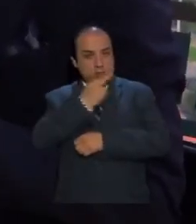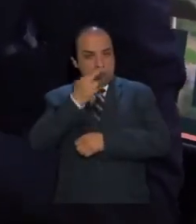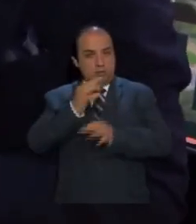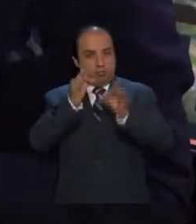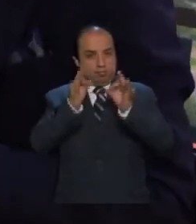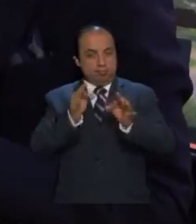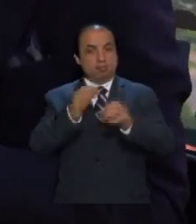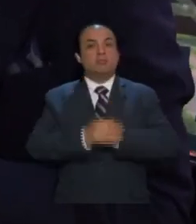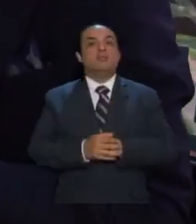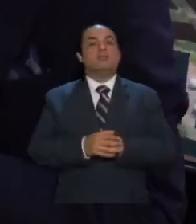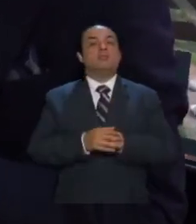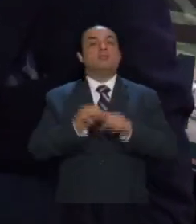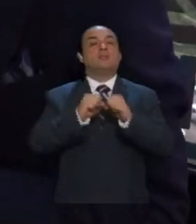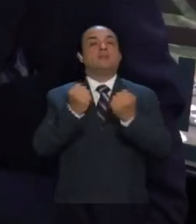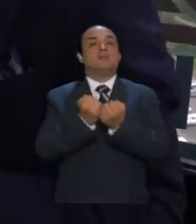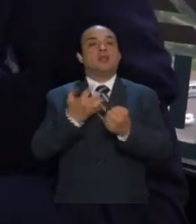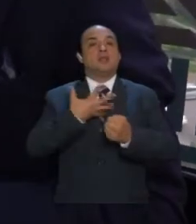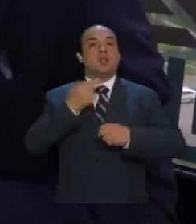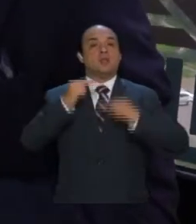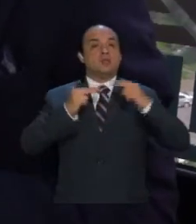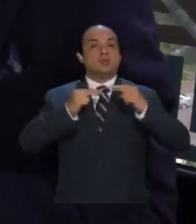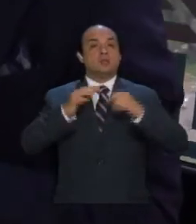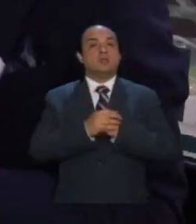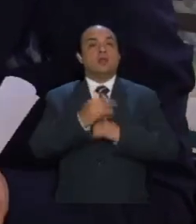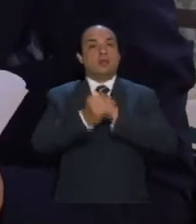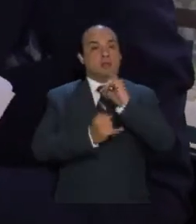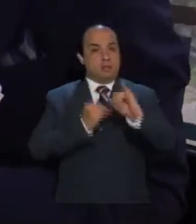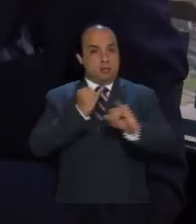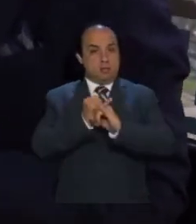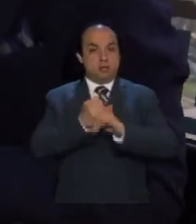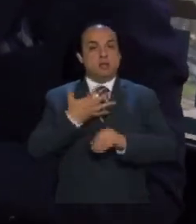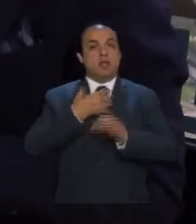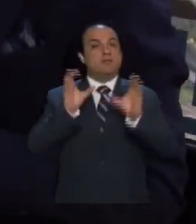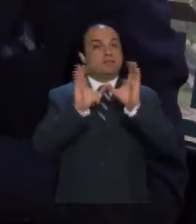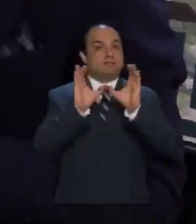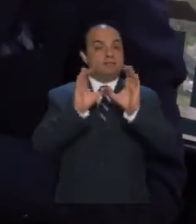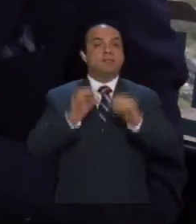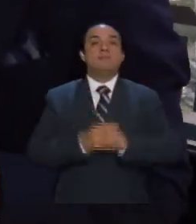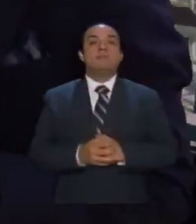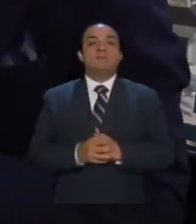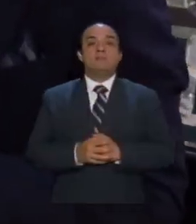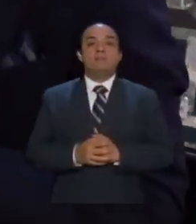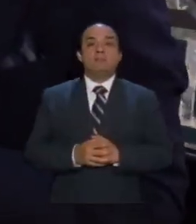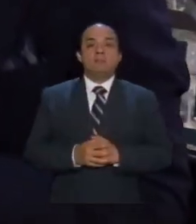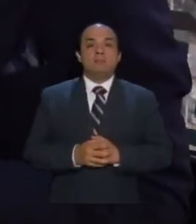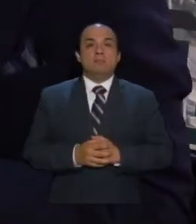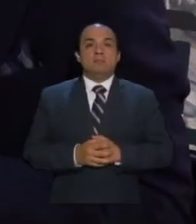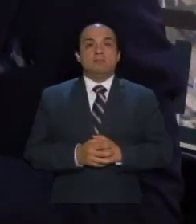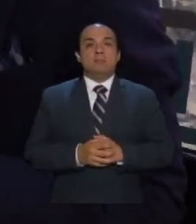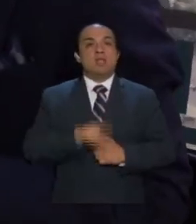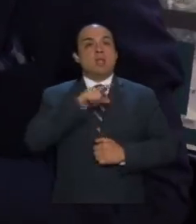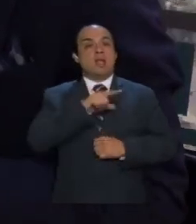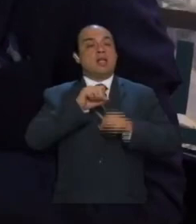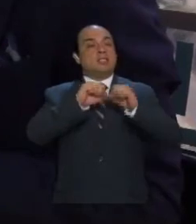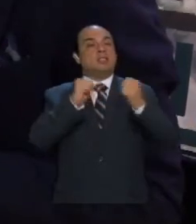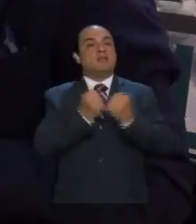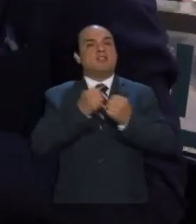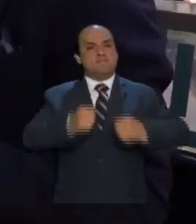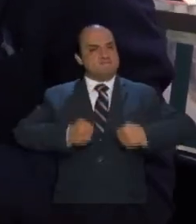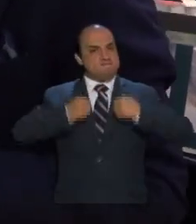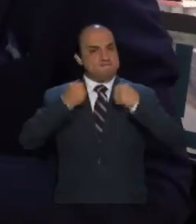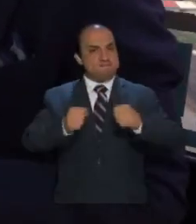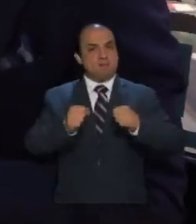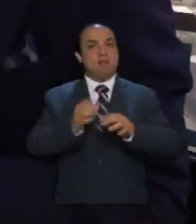los protocolos de seguridad a nivel internacional. Está certificado y es uno de los sistemas más seguros